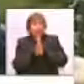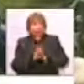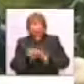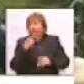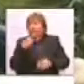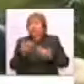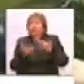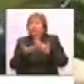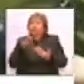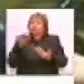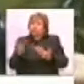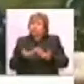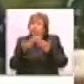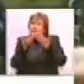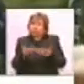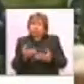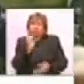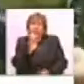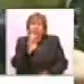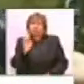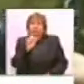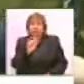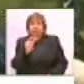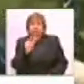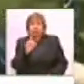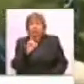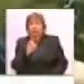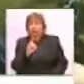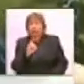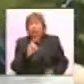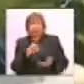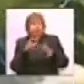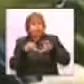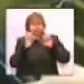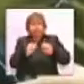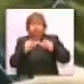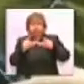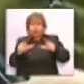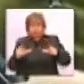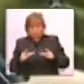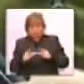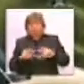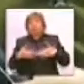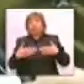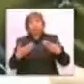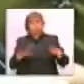de facilitar a Salud para que se pueda lograr terrenos y de esta forma se